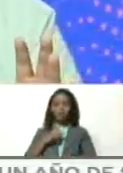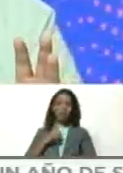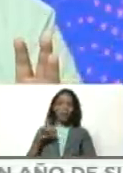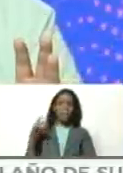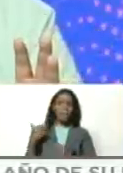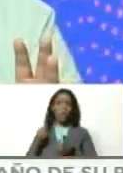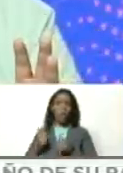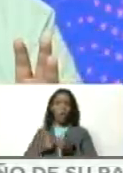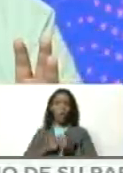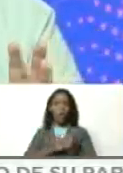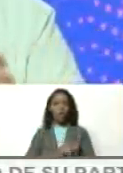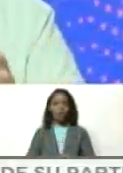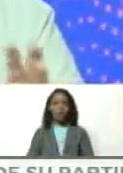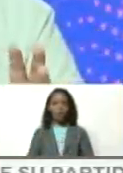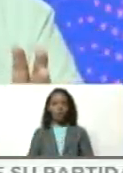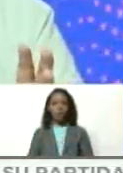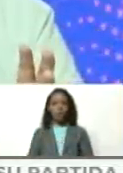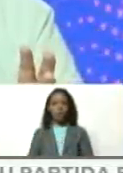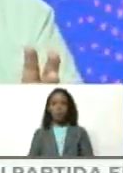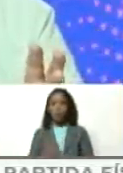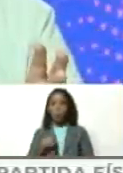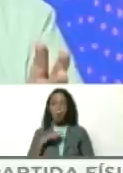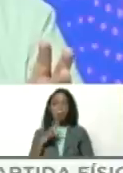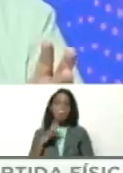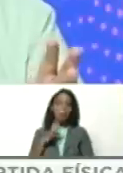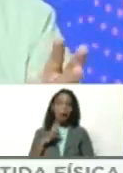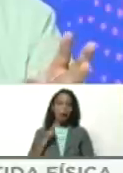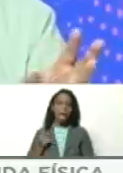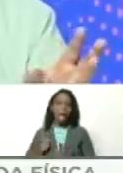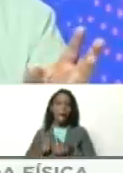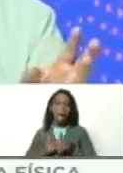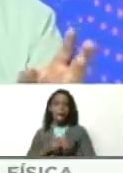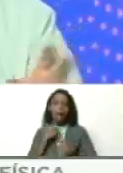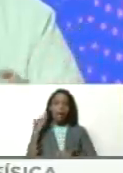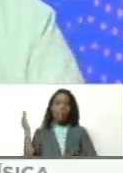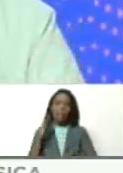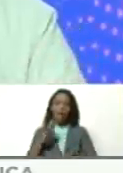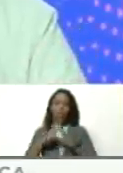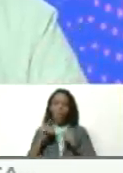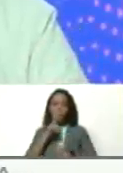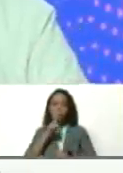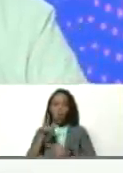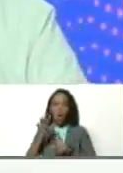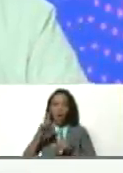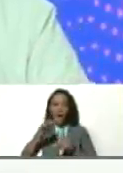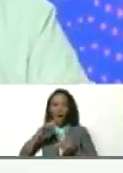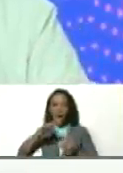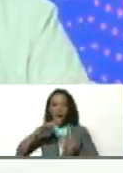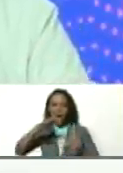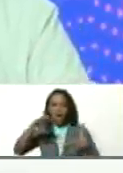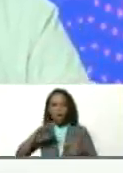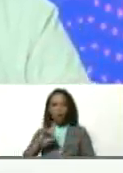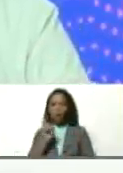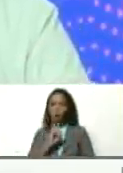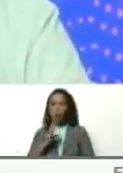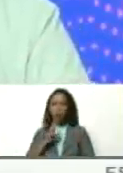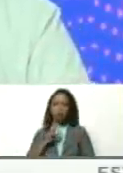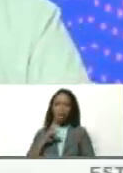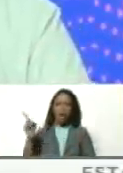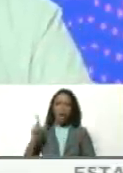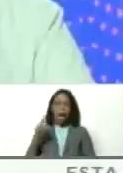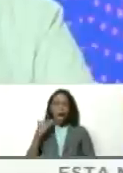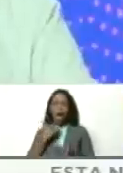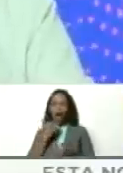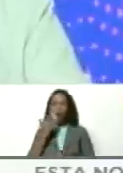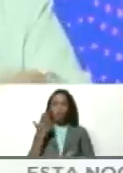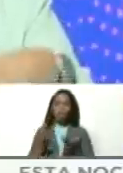persecución. No me extraña que vengan con toda su maldad. No me extraña la desproporción